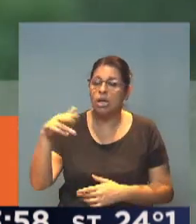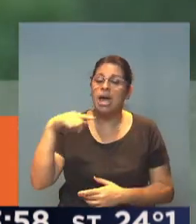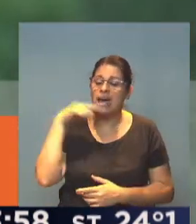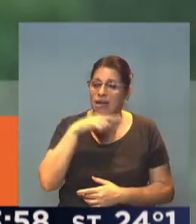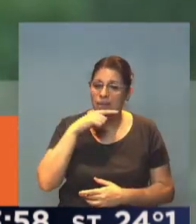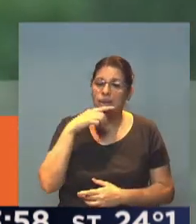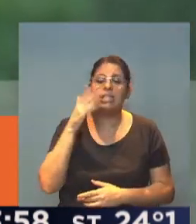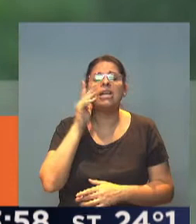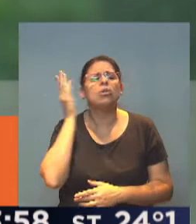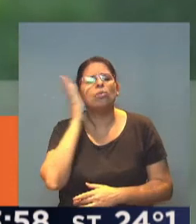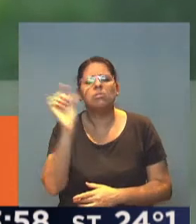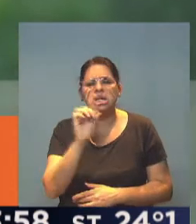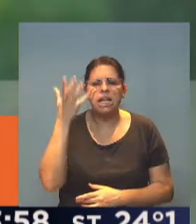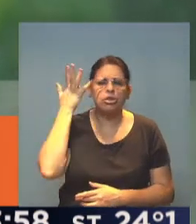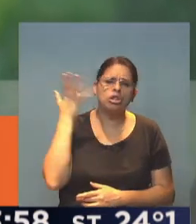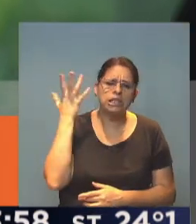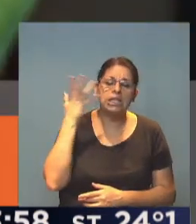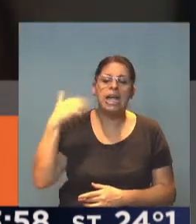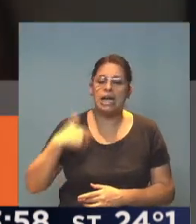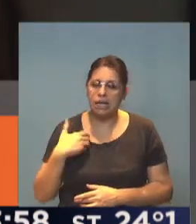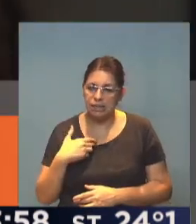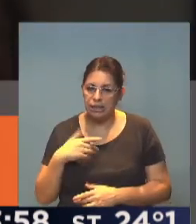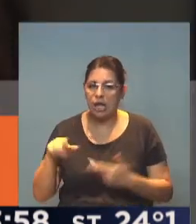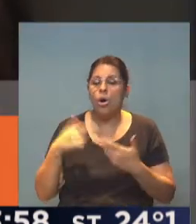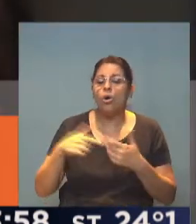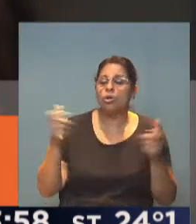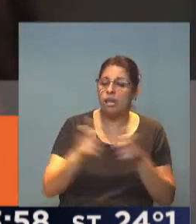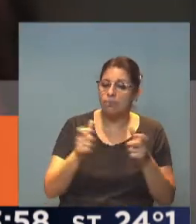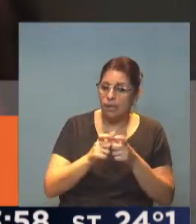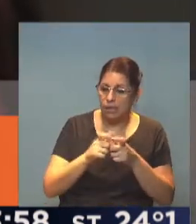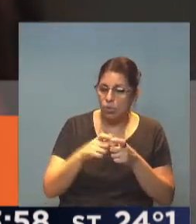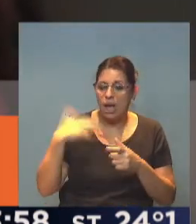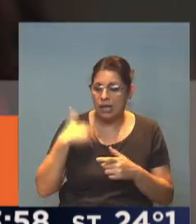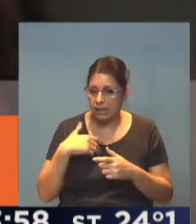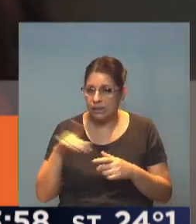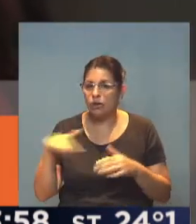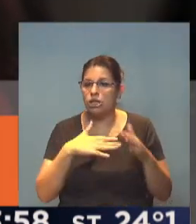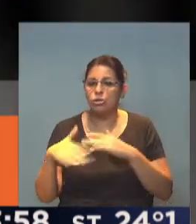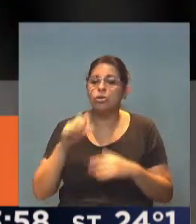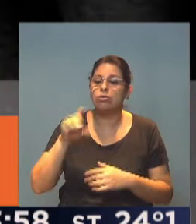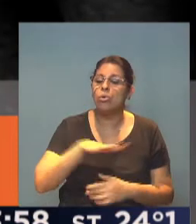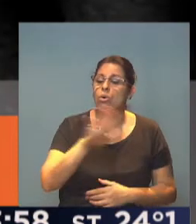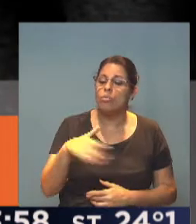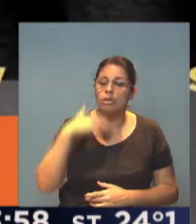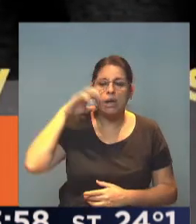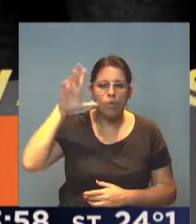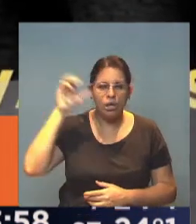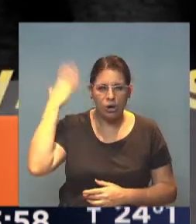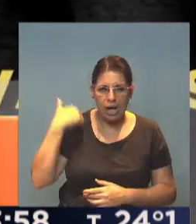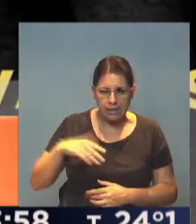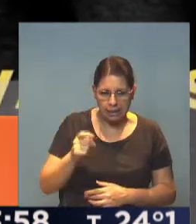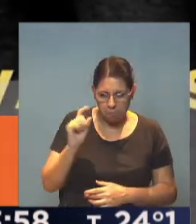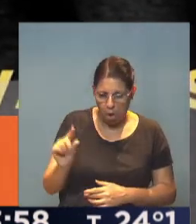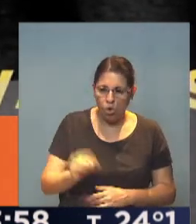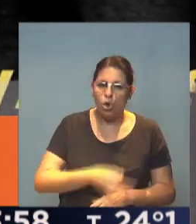Siesta del Tigre de Argentina de Maximiliano Schoenfeld, Tu Blanc de Iván Fun, también de Argentina, Una ciudad de provincia de Rodrigo Moreno, recientemente distinguida